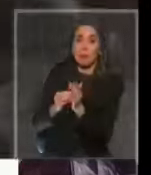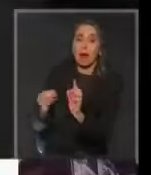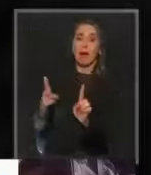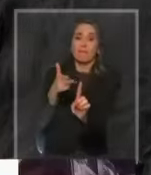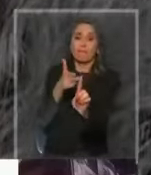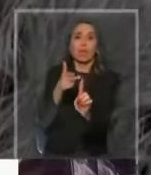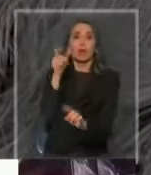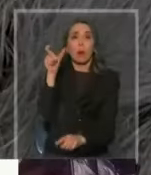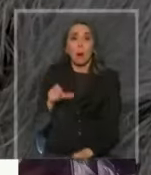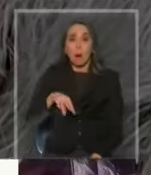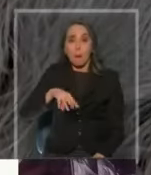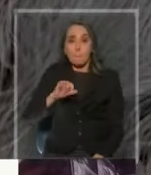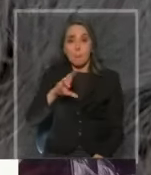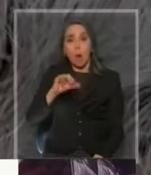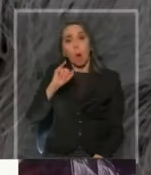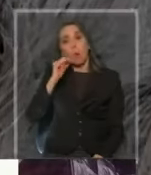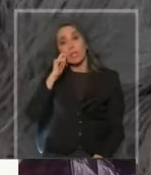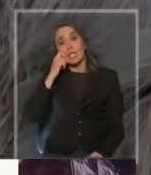no recibió